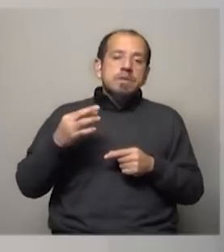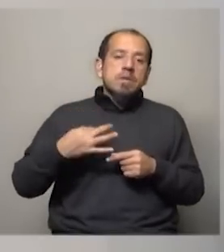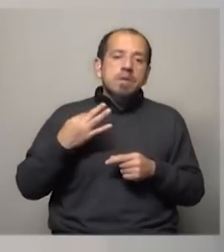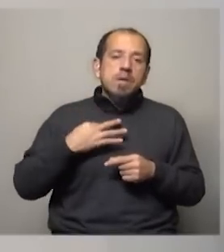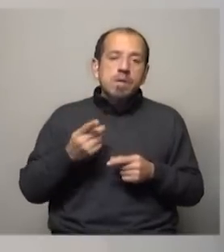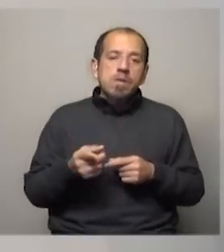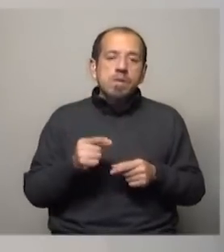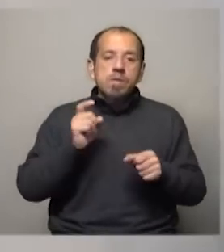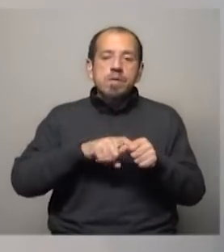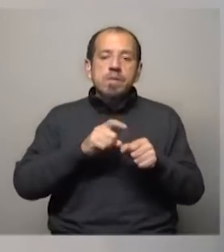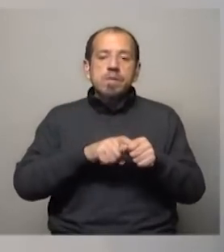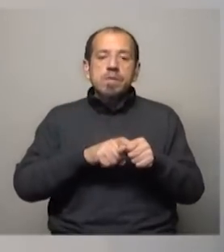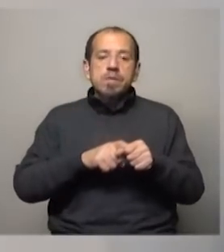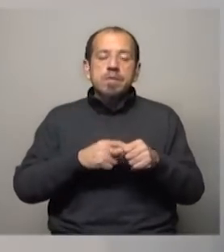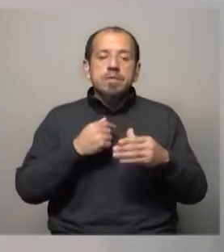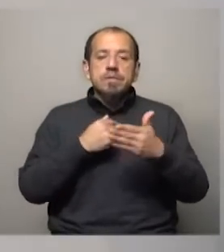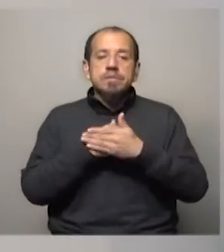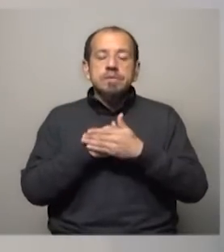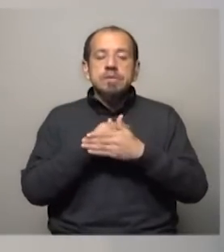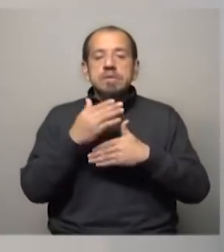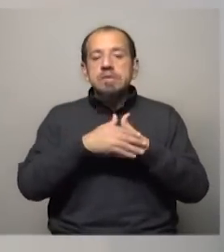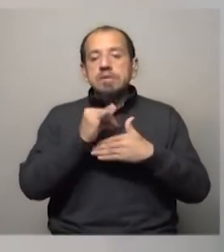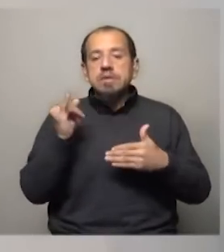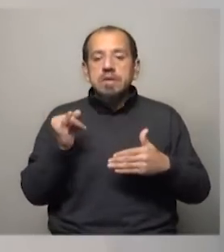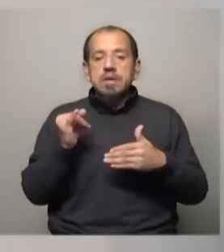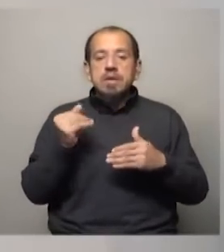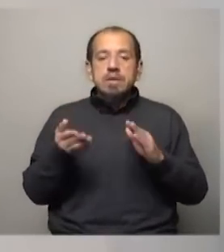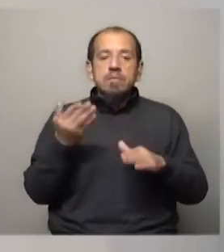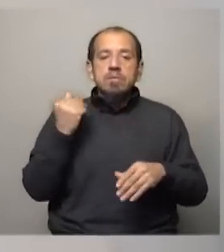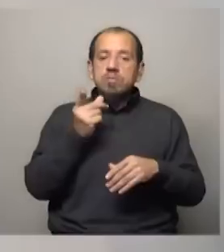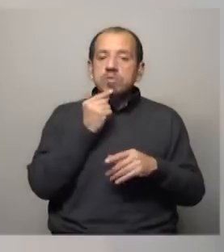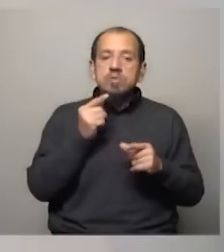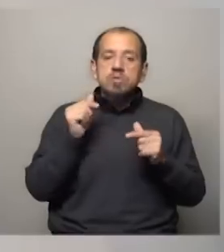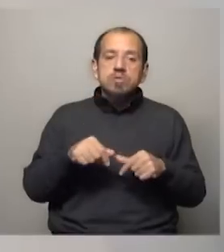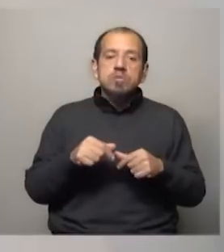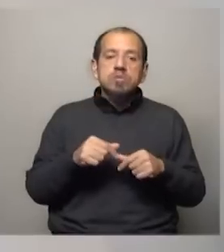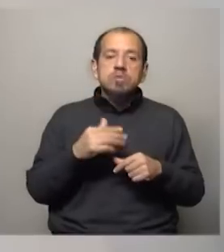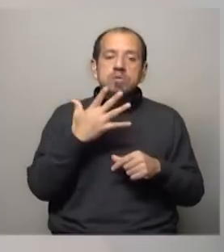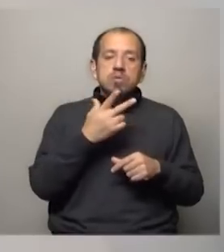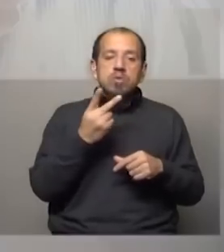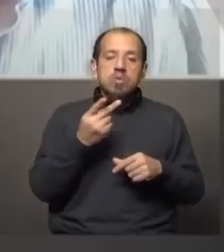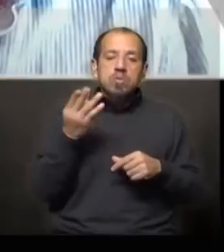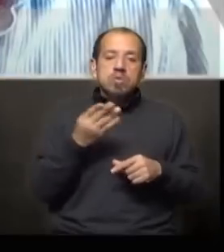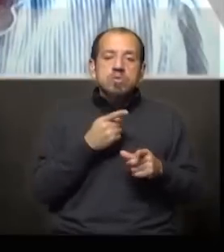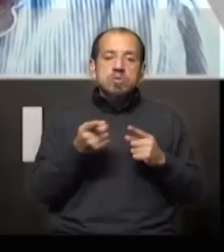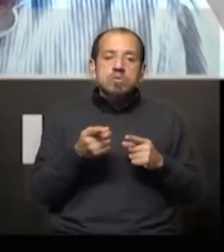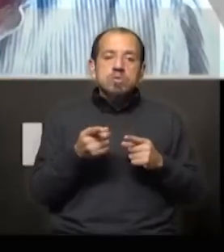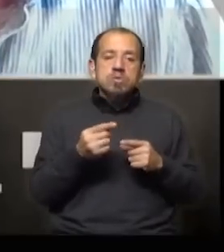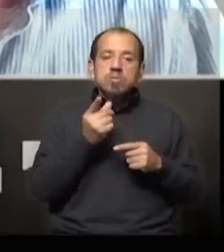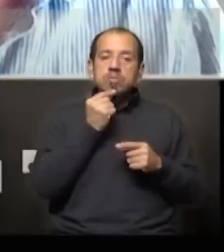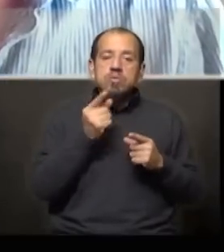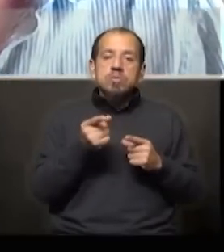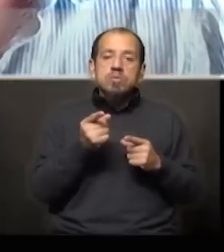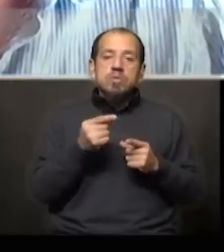los sindicatos de izquierda eran mayoritarios en la policía hoy el 52% de los policías